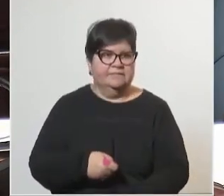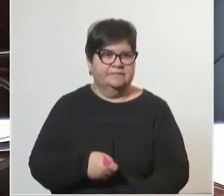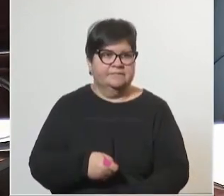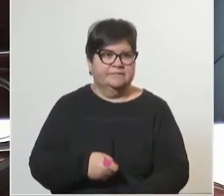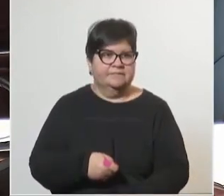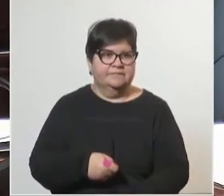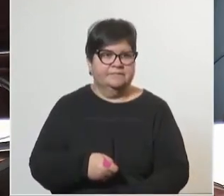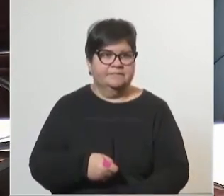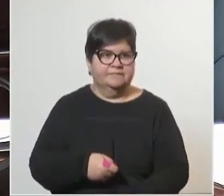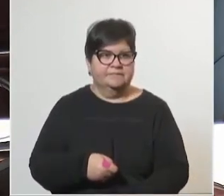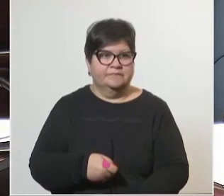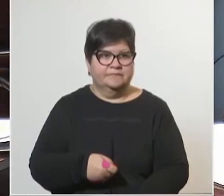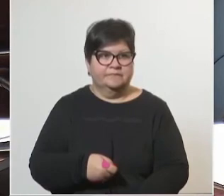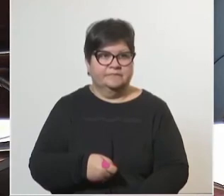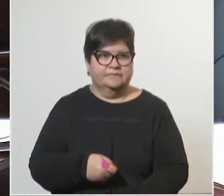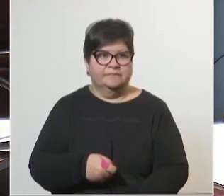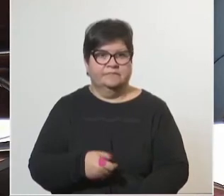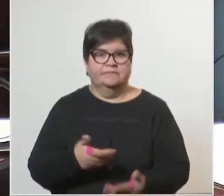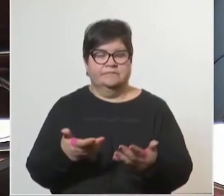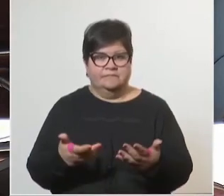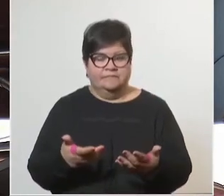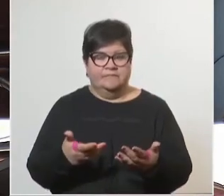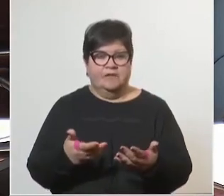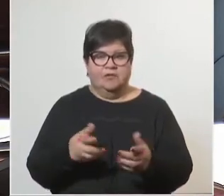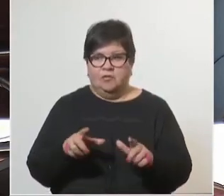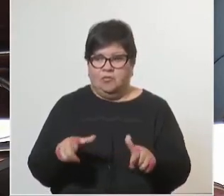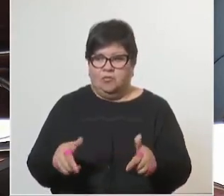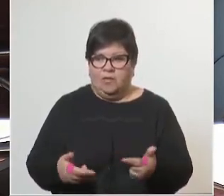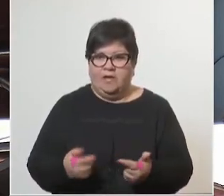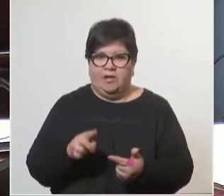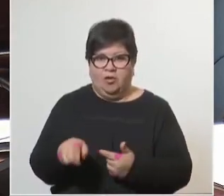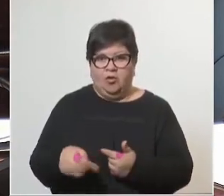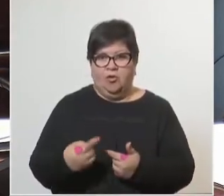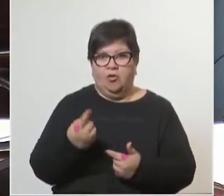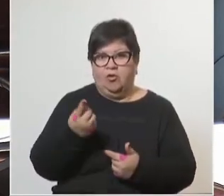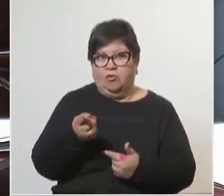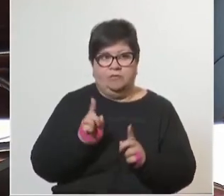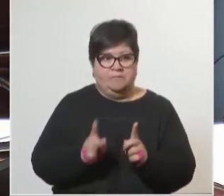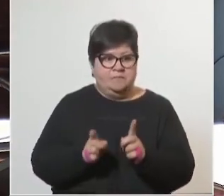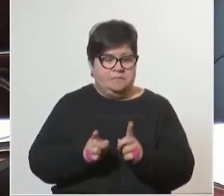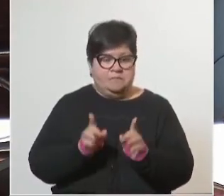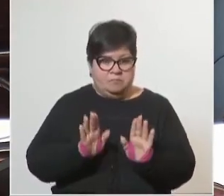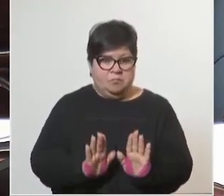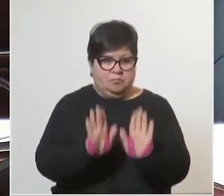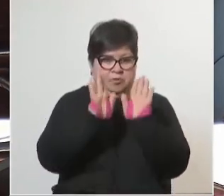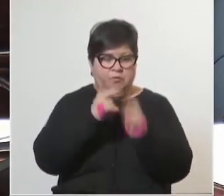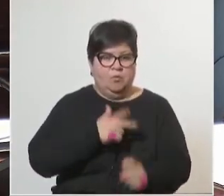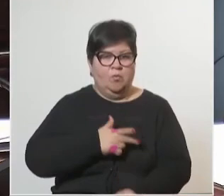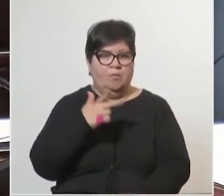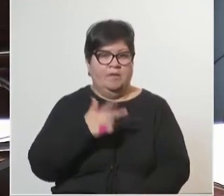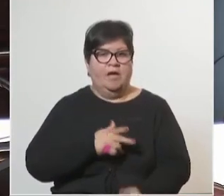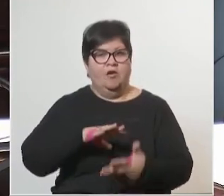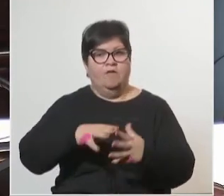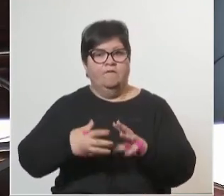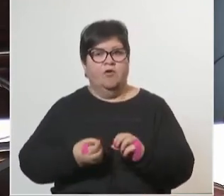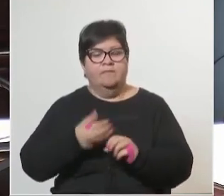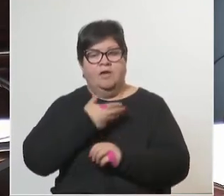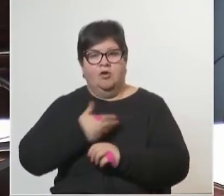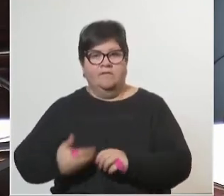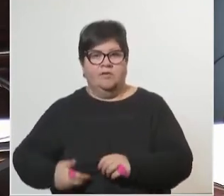no excluye otros que son propios de la personalidad humana y de la forma republicana de